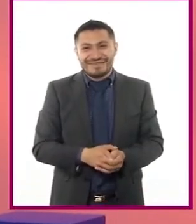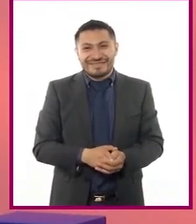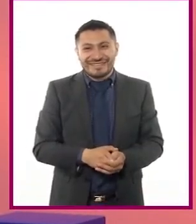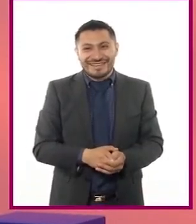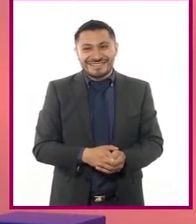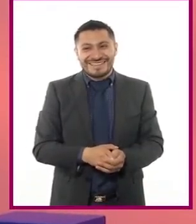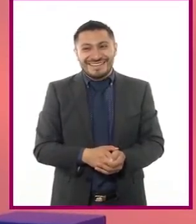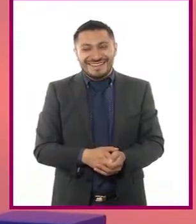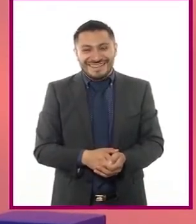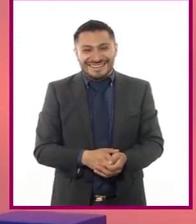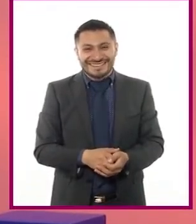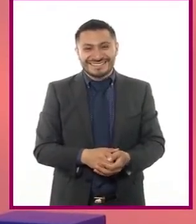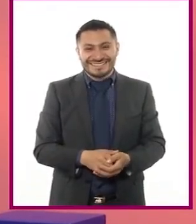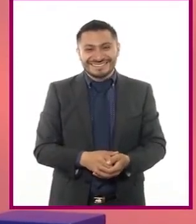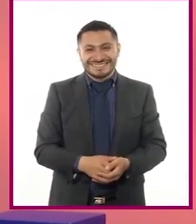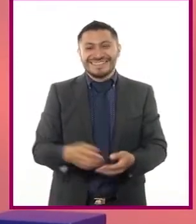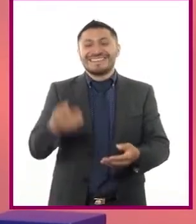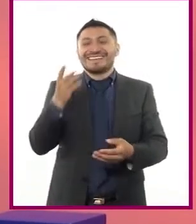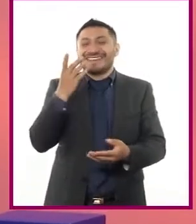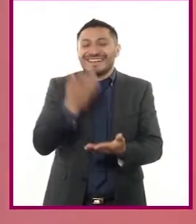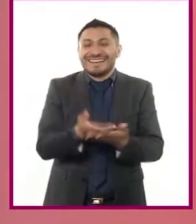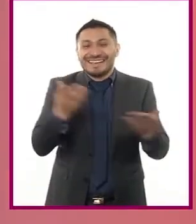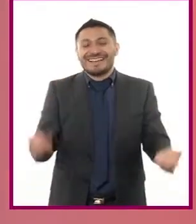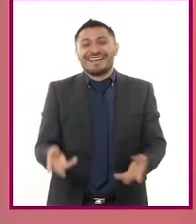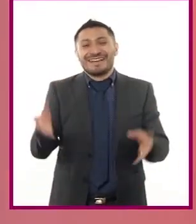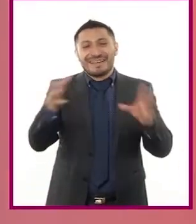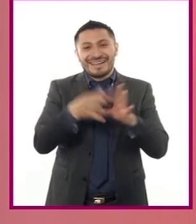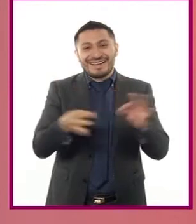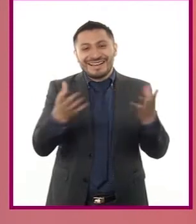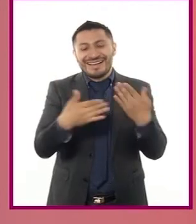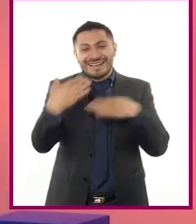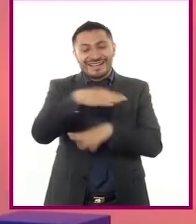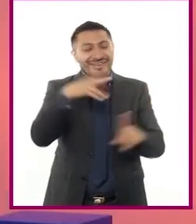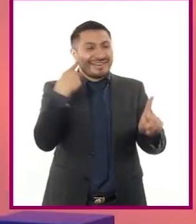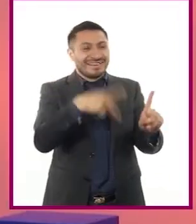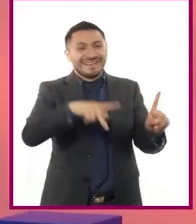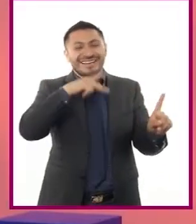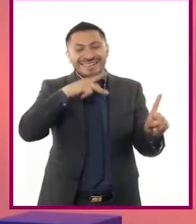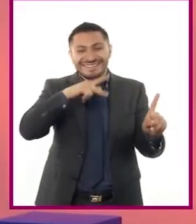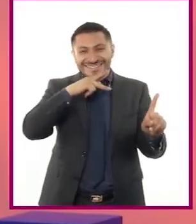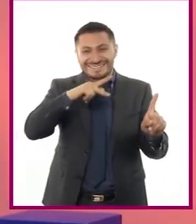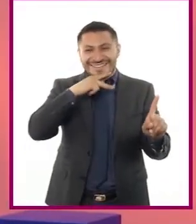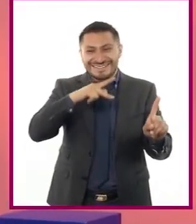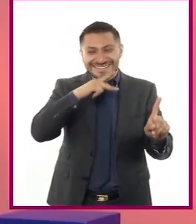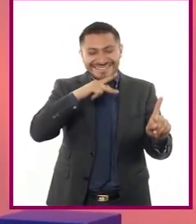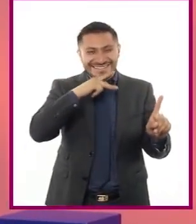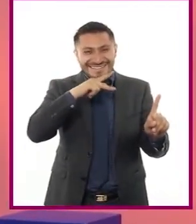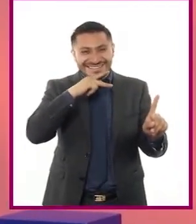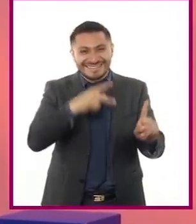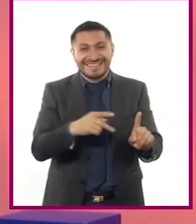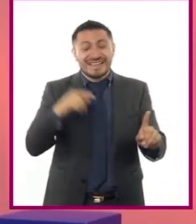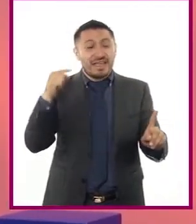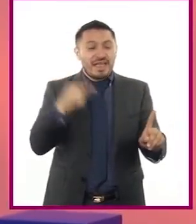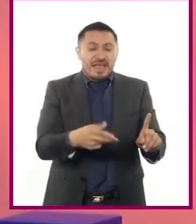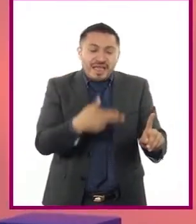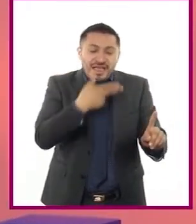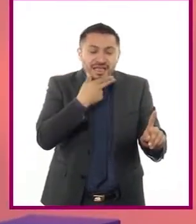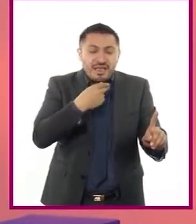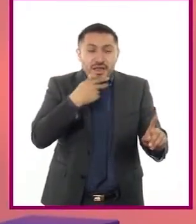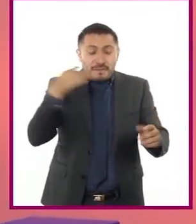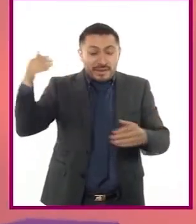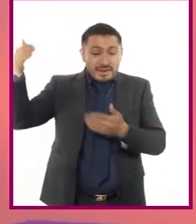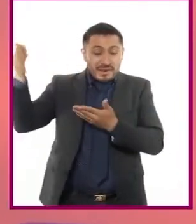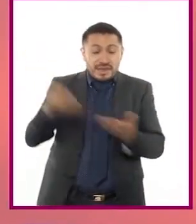instante para hablar del padre del poeta. Julio Sabines fue un inmigrante libanés que llegó muy joven a